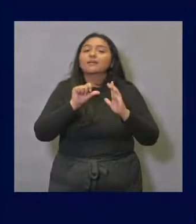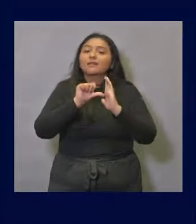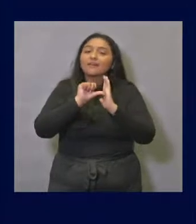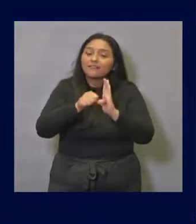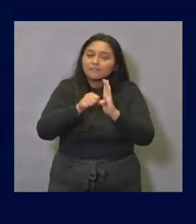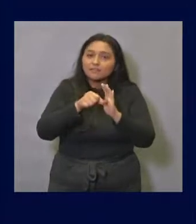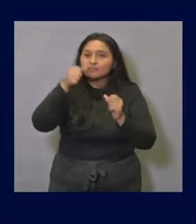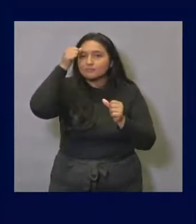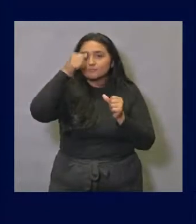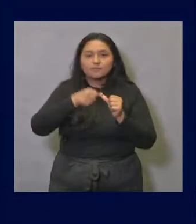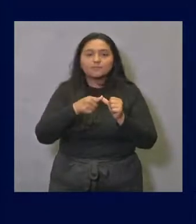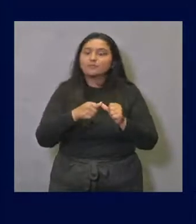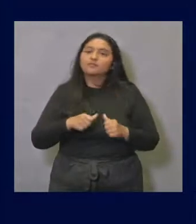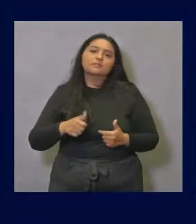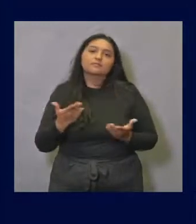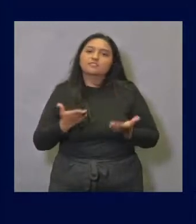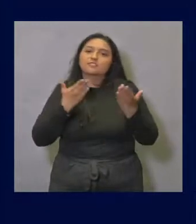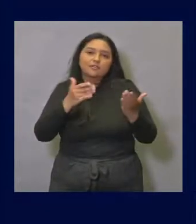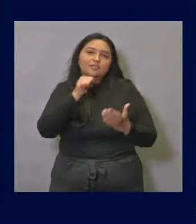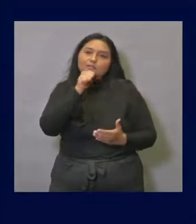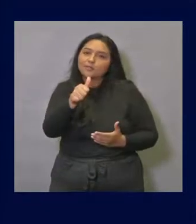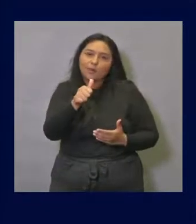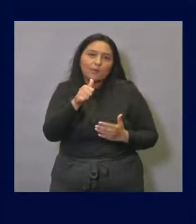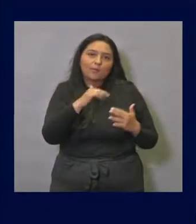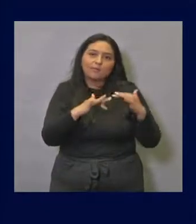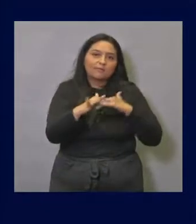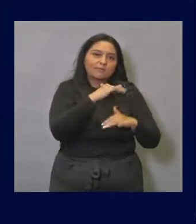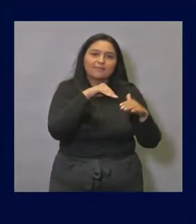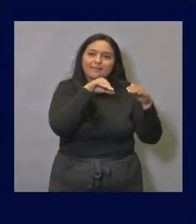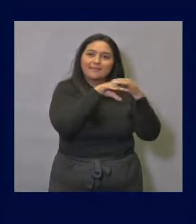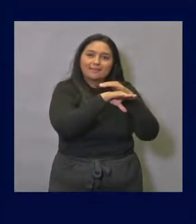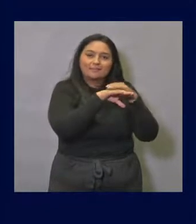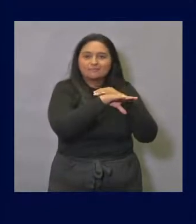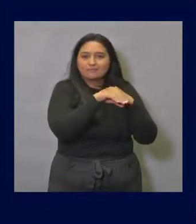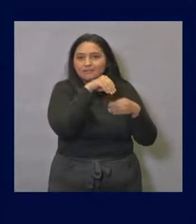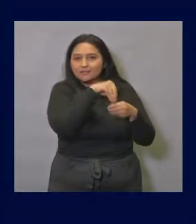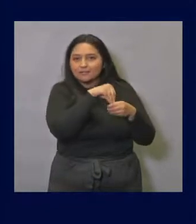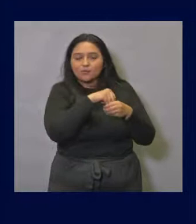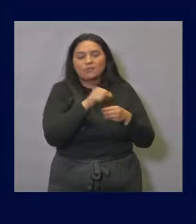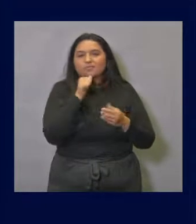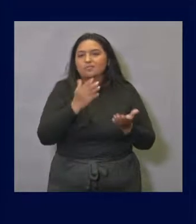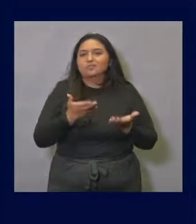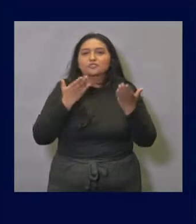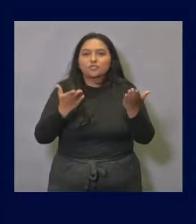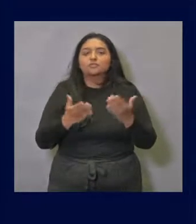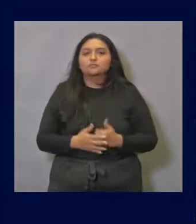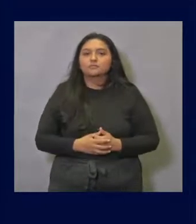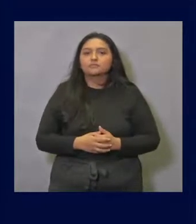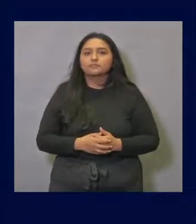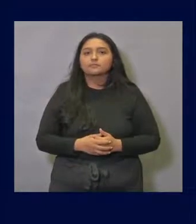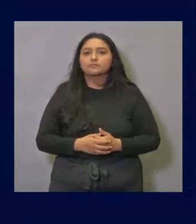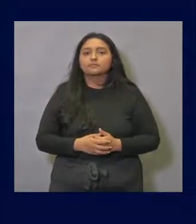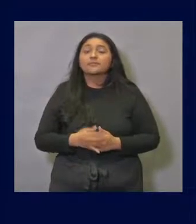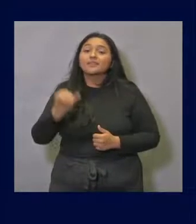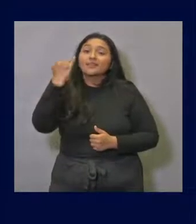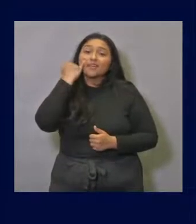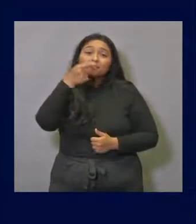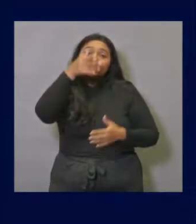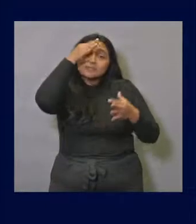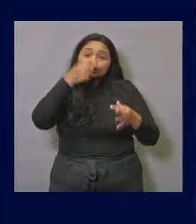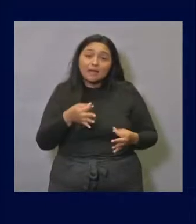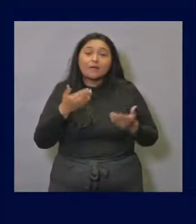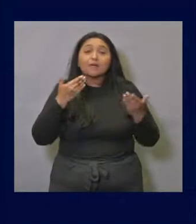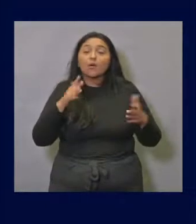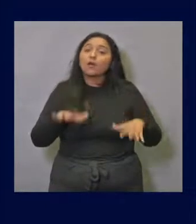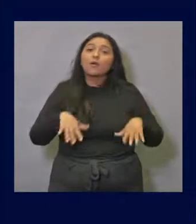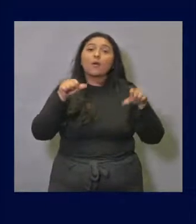se hagan este tipo de reuniones. Realmente no son aconsejables. Si elige realizar una reunión privada en